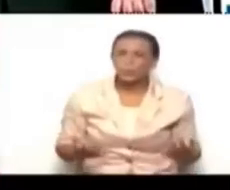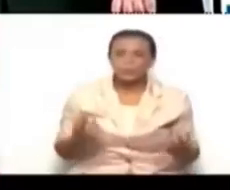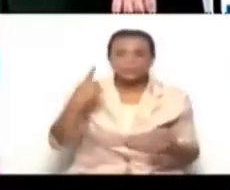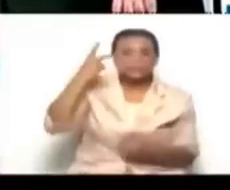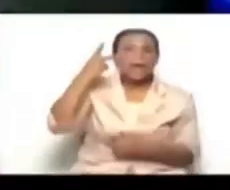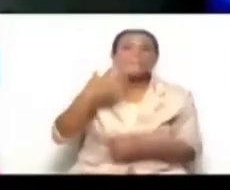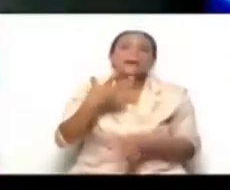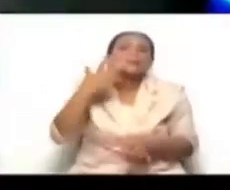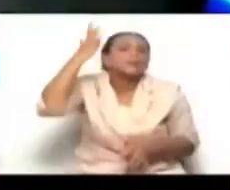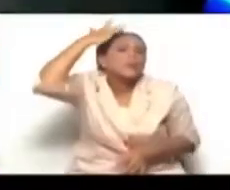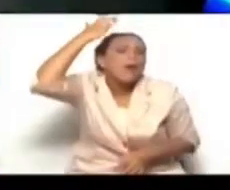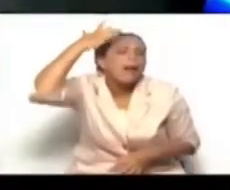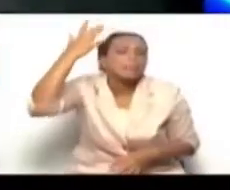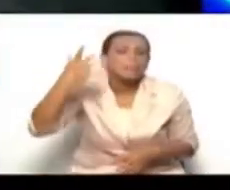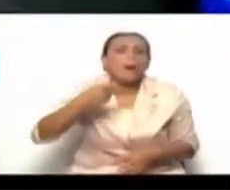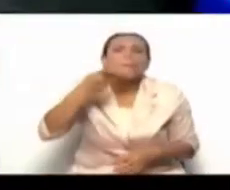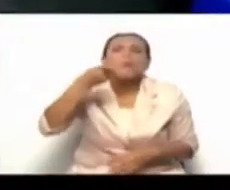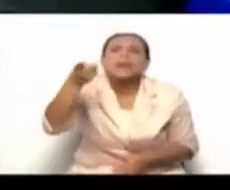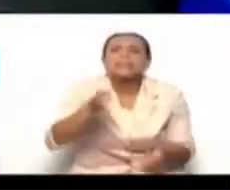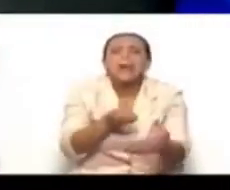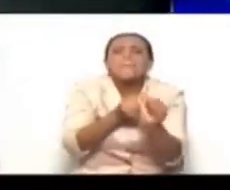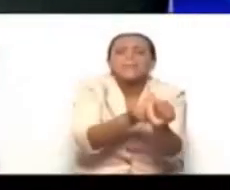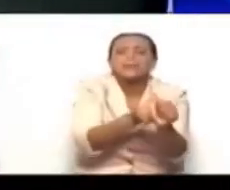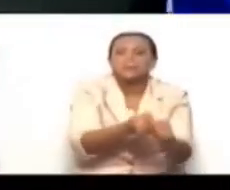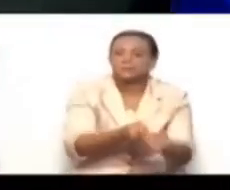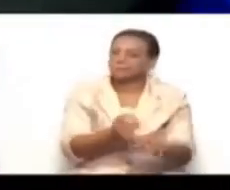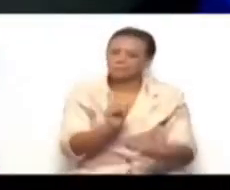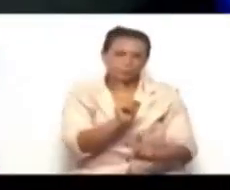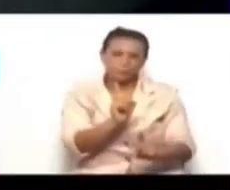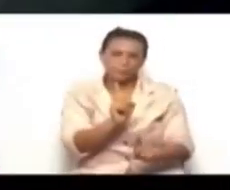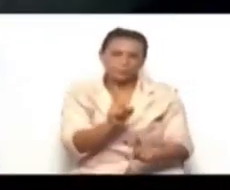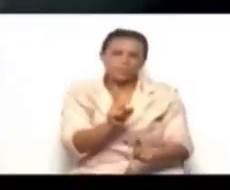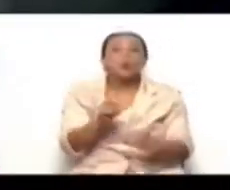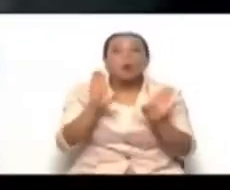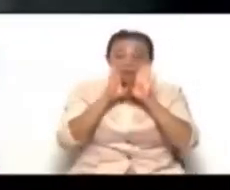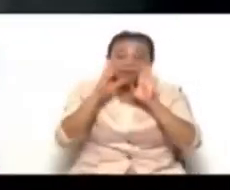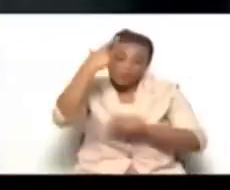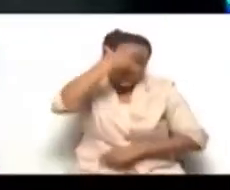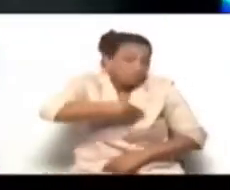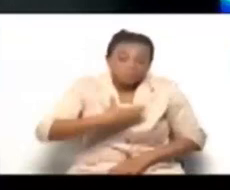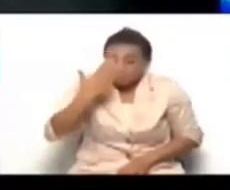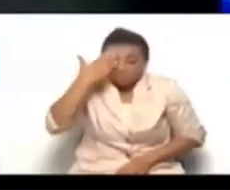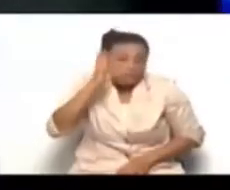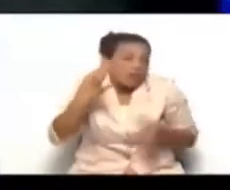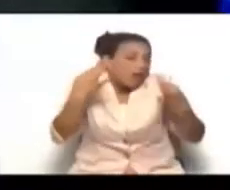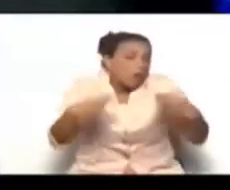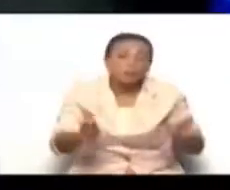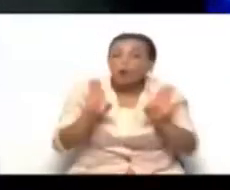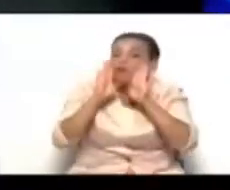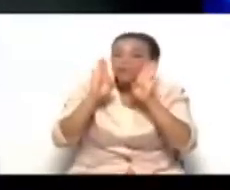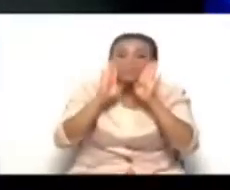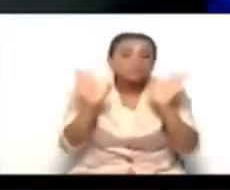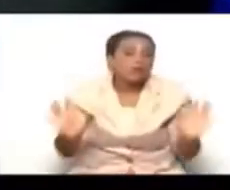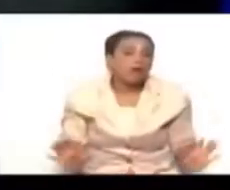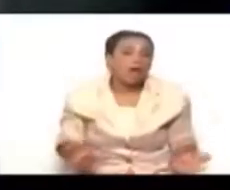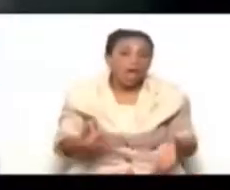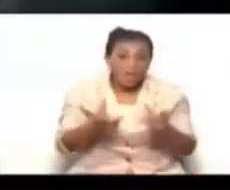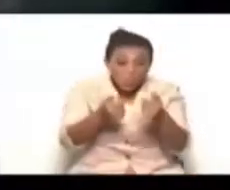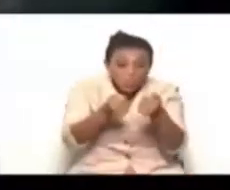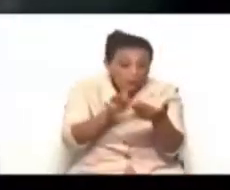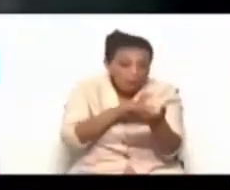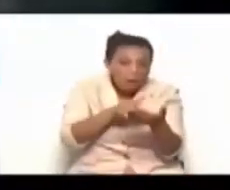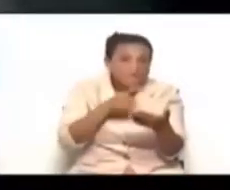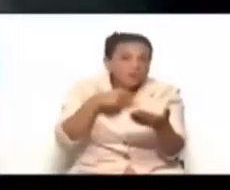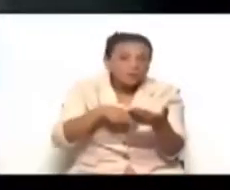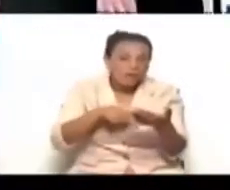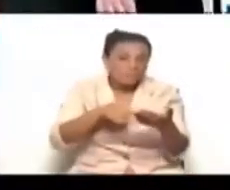perseguidos políticos, héroes. Y tenía un solo motivo él, lo confesó, lo tiene en su teléfono, tiene